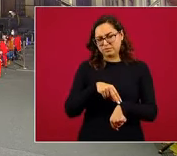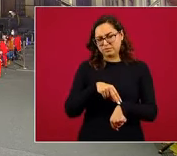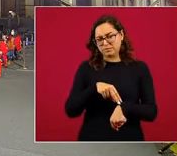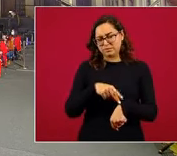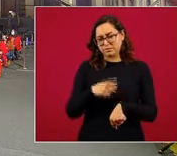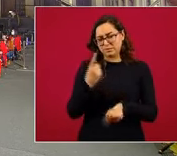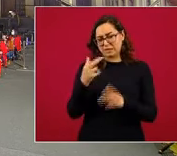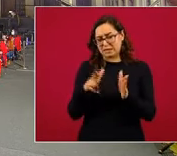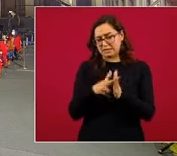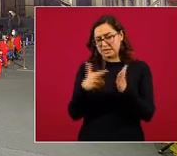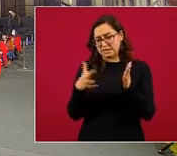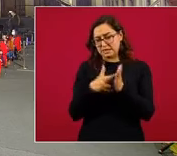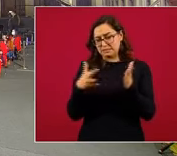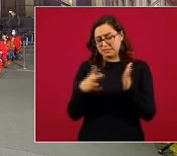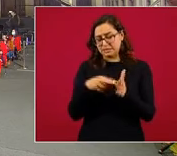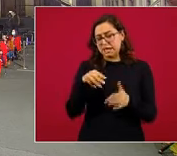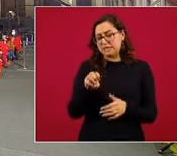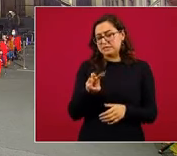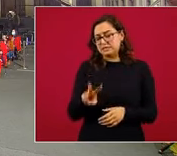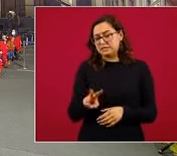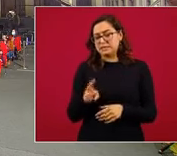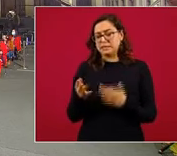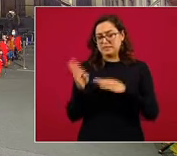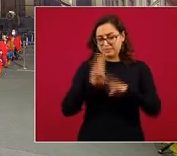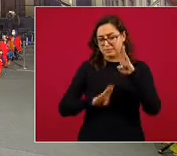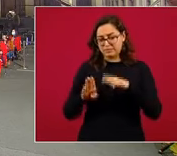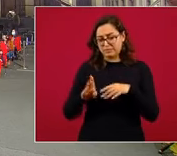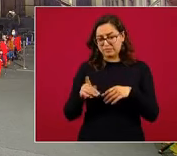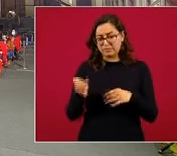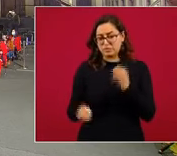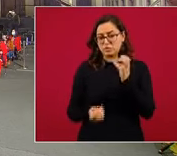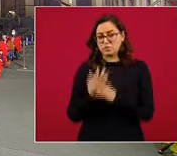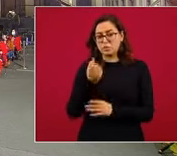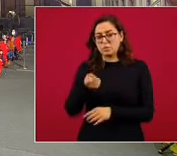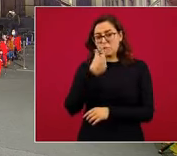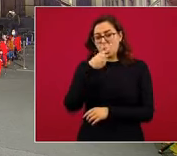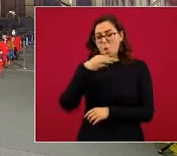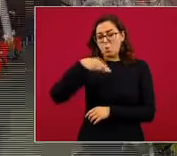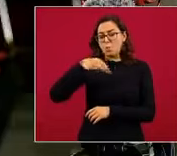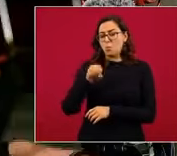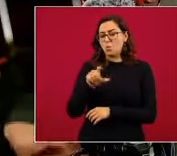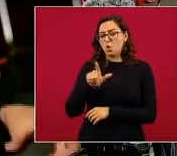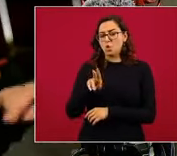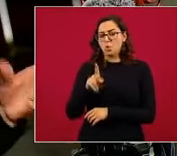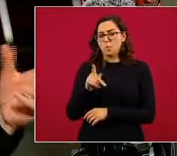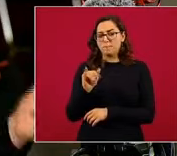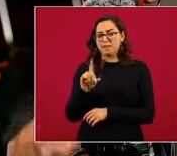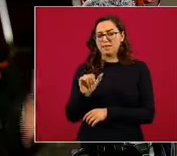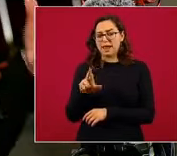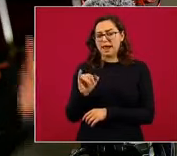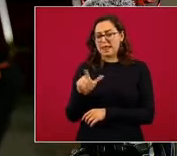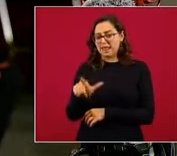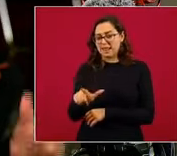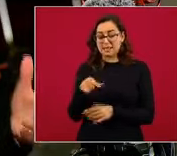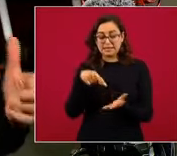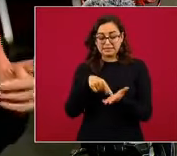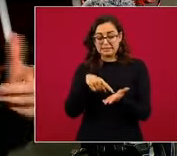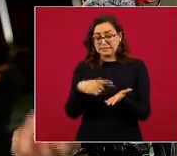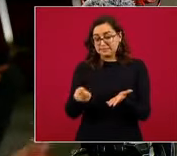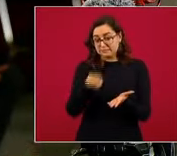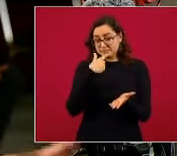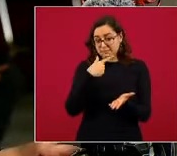Microbiology este nuevo medicamento Molnupiravir, es un antiviral y que en el estudio dice, o